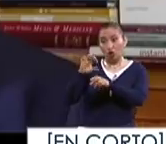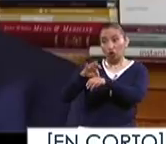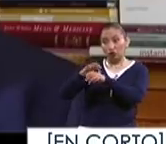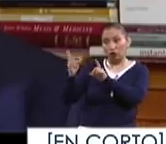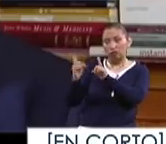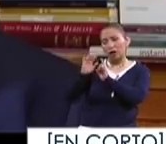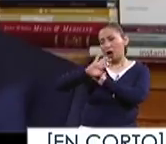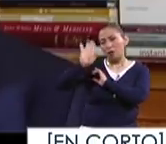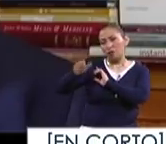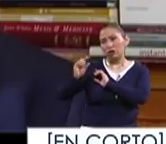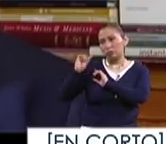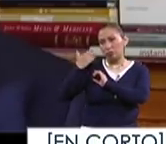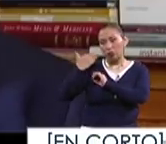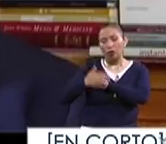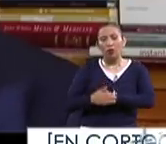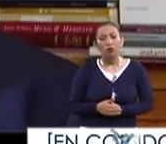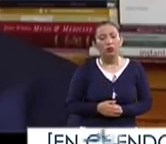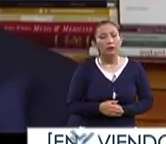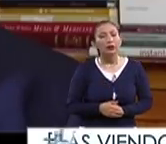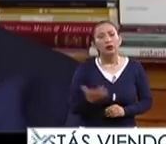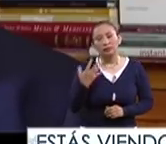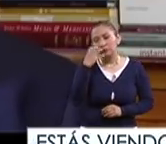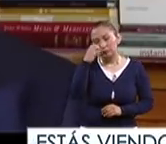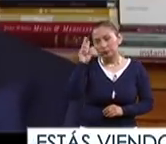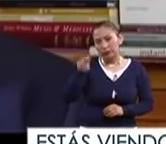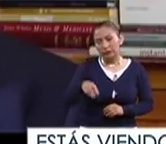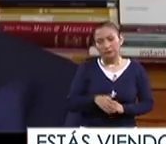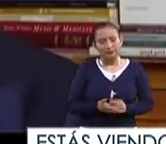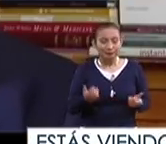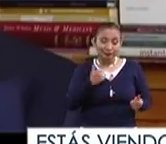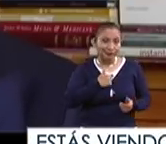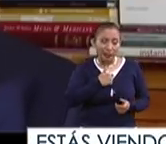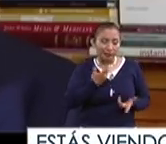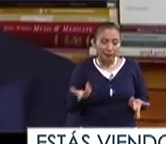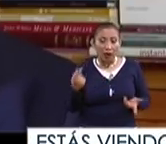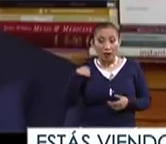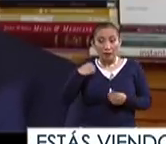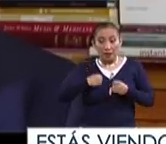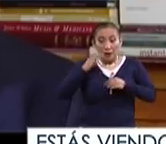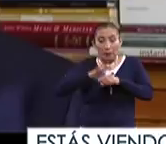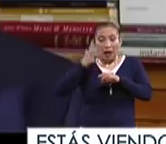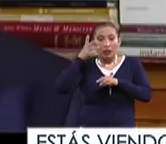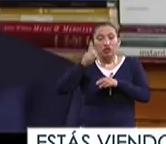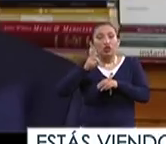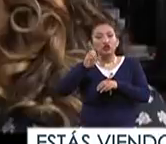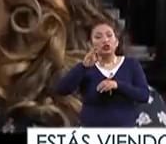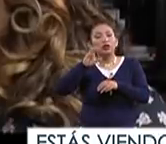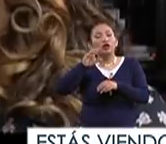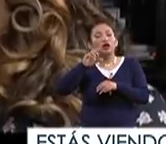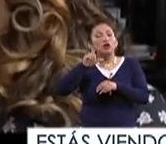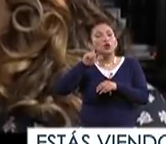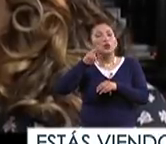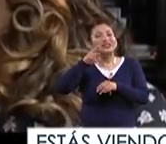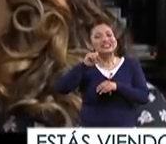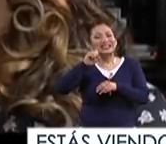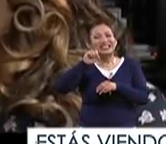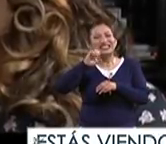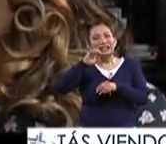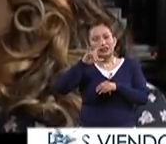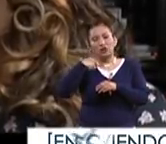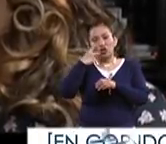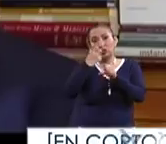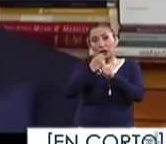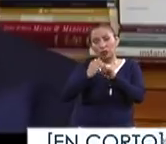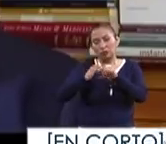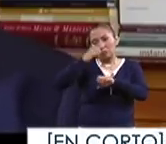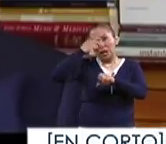médico que ya falleció recientemente y tristemente pudo haber vivido más, el doctor Luis Ise. Él era 2 años